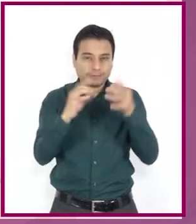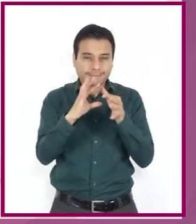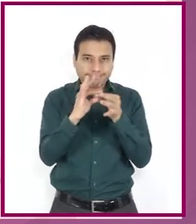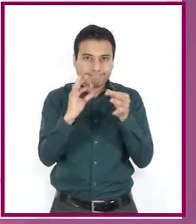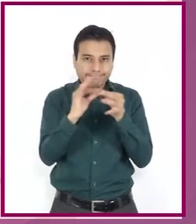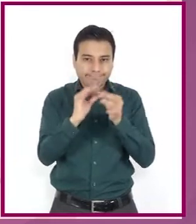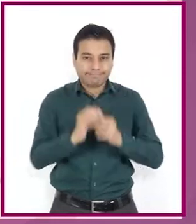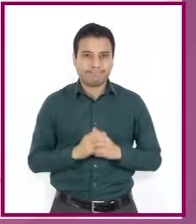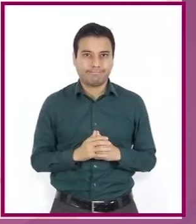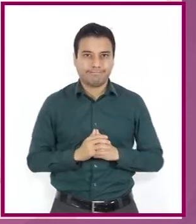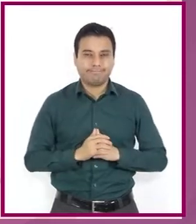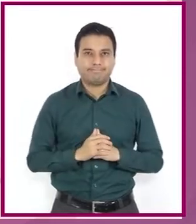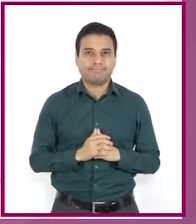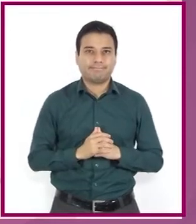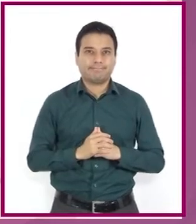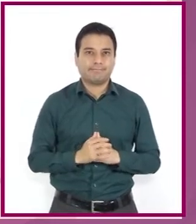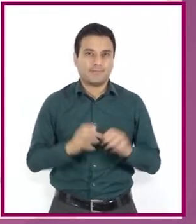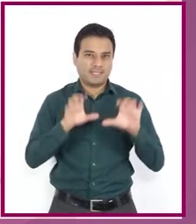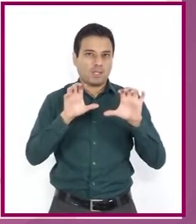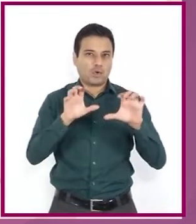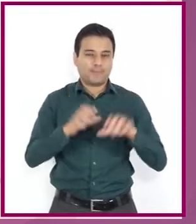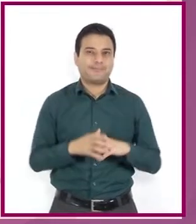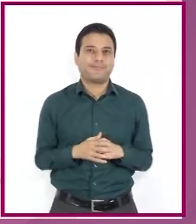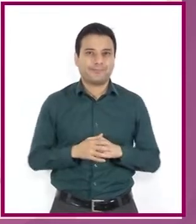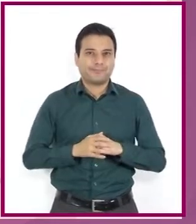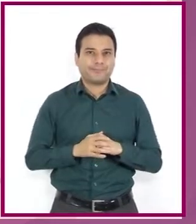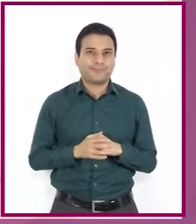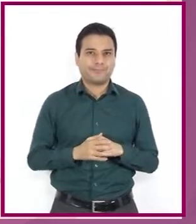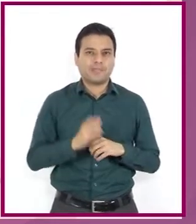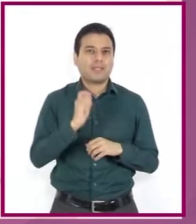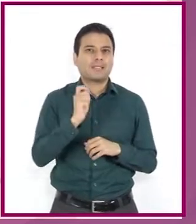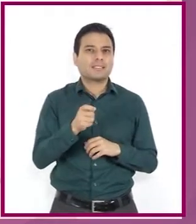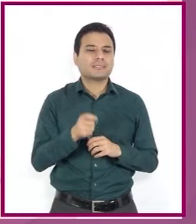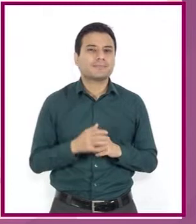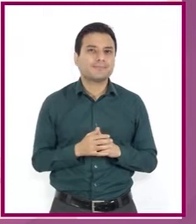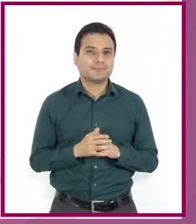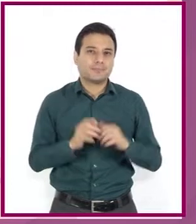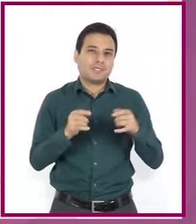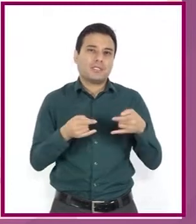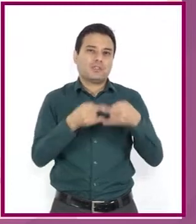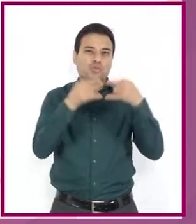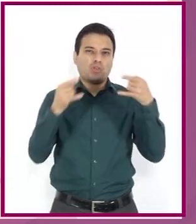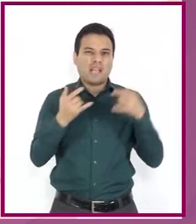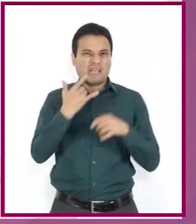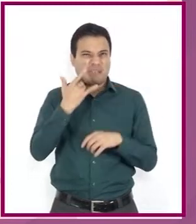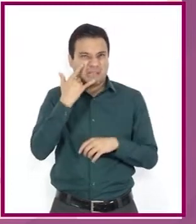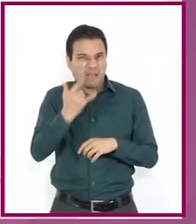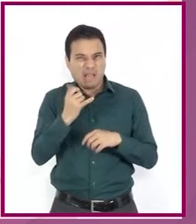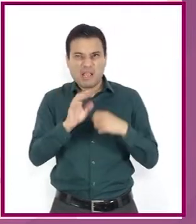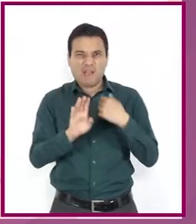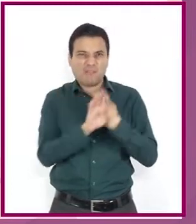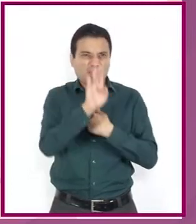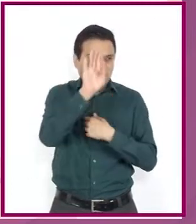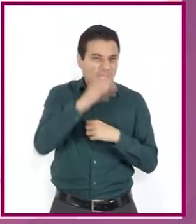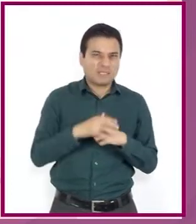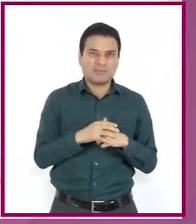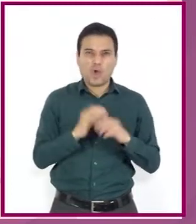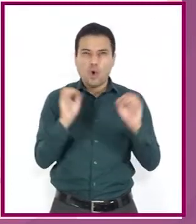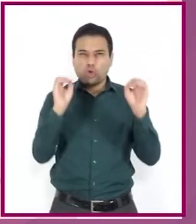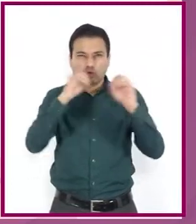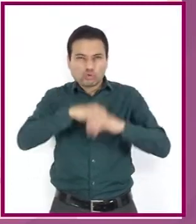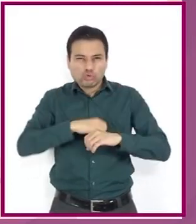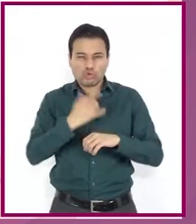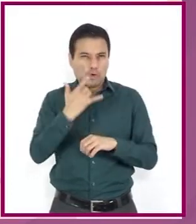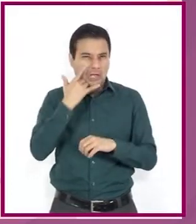ficticios. Terror. Parte de un suceso sobrenatural desconocido, oscuro o